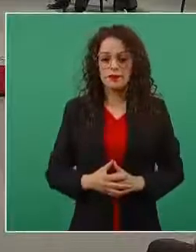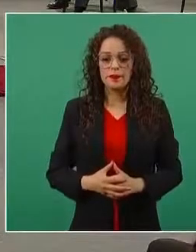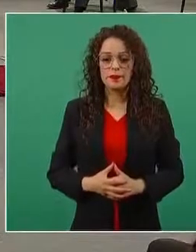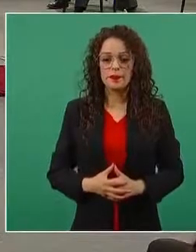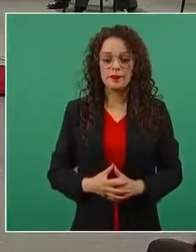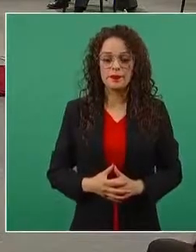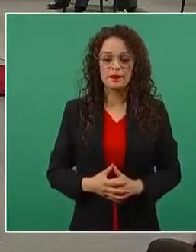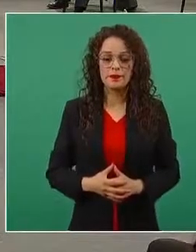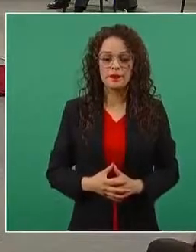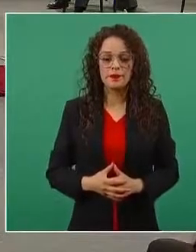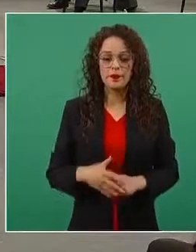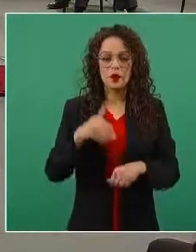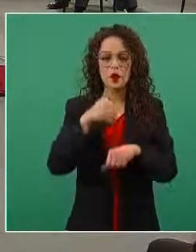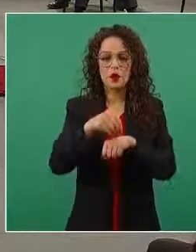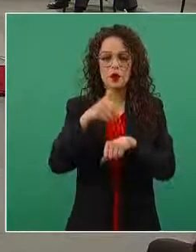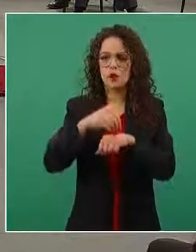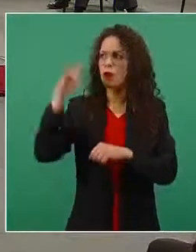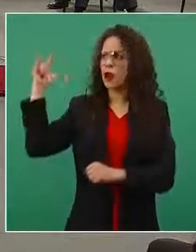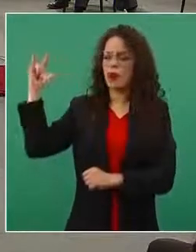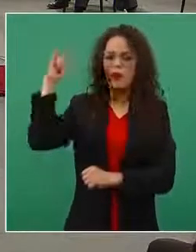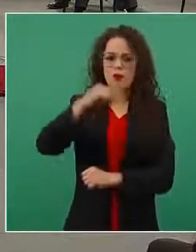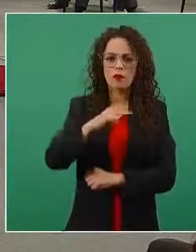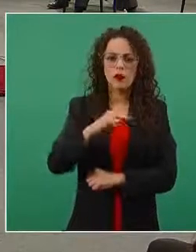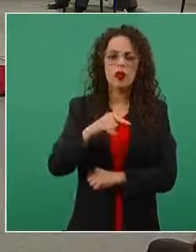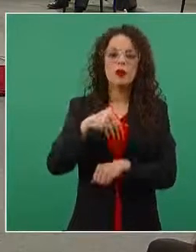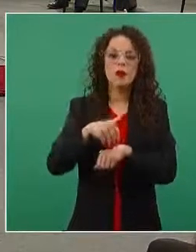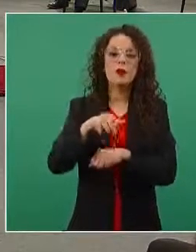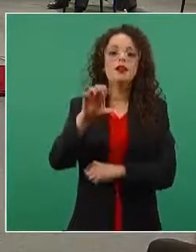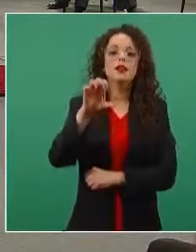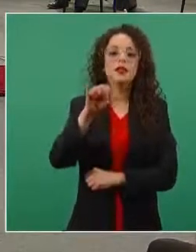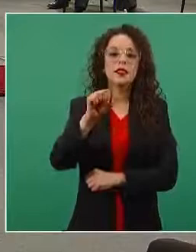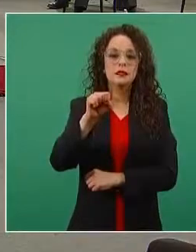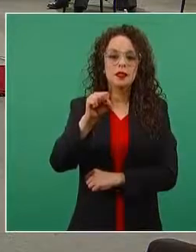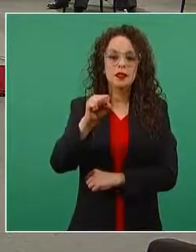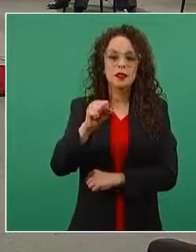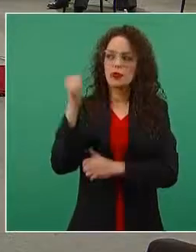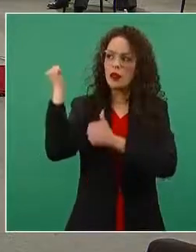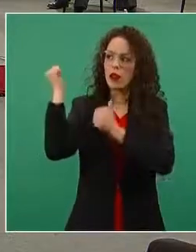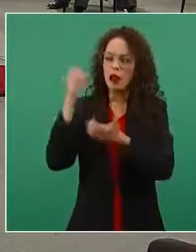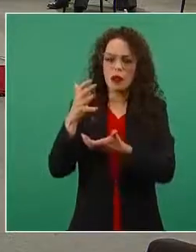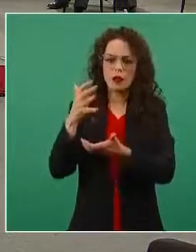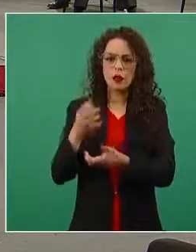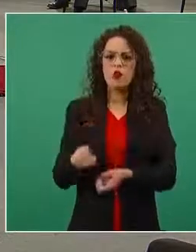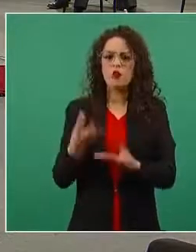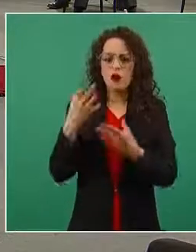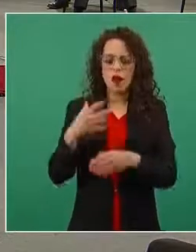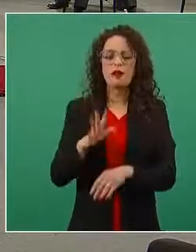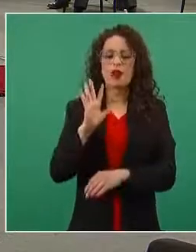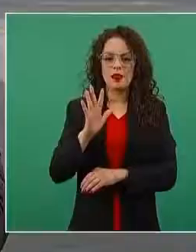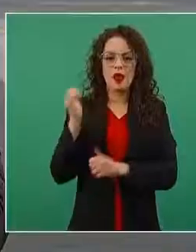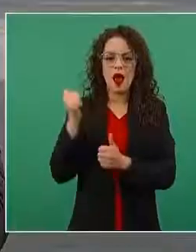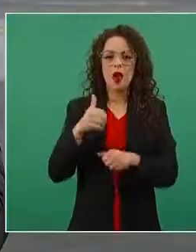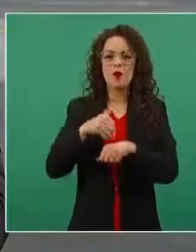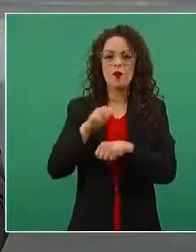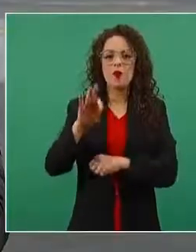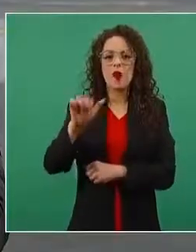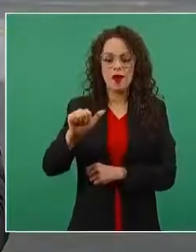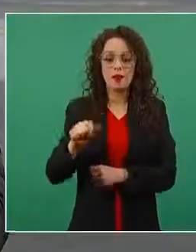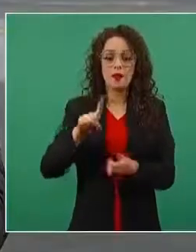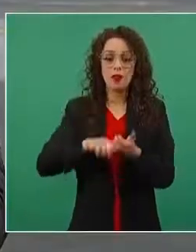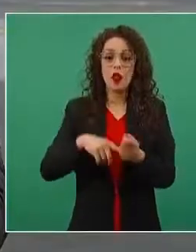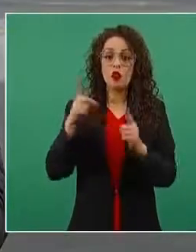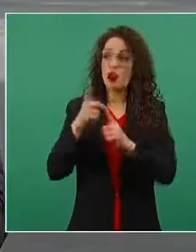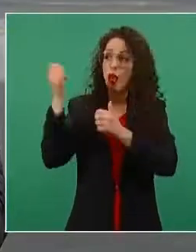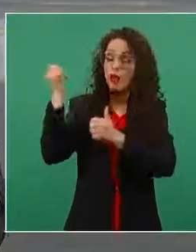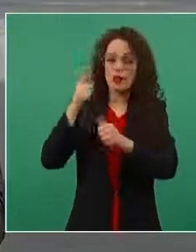Es el vuelo 60 y es el embarque 46. Y estas vacunas vienen de